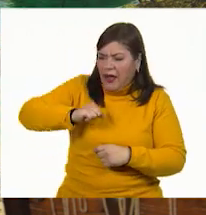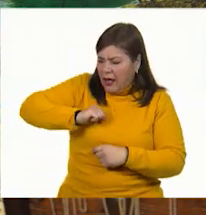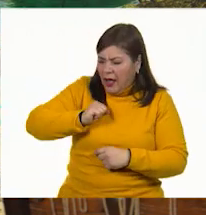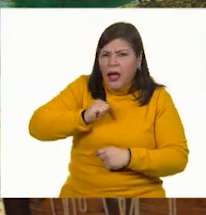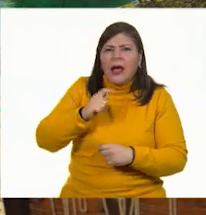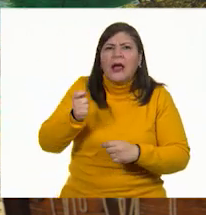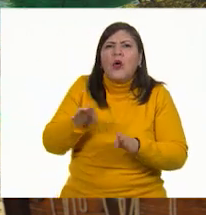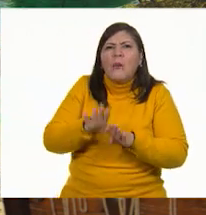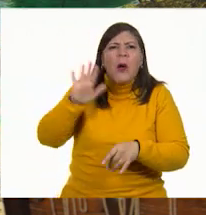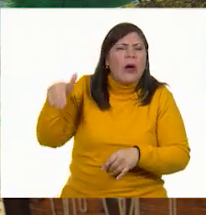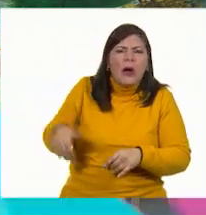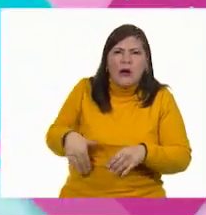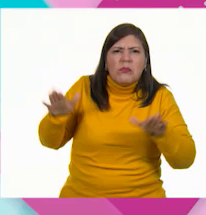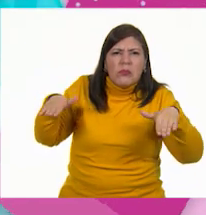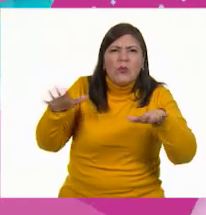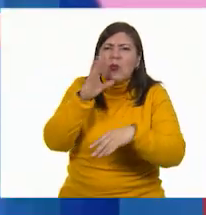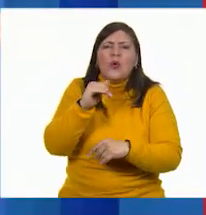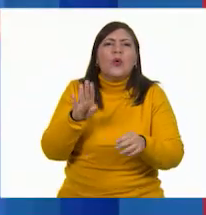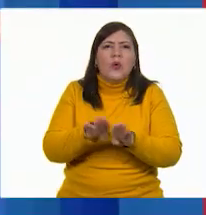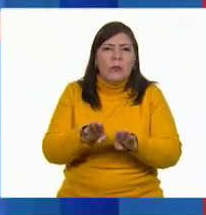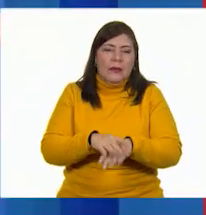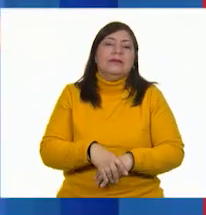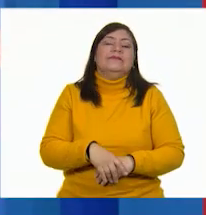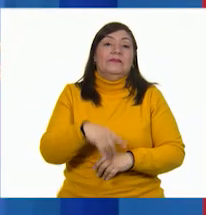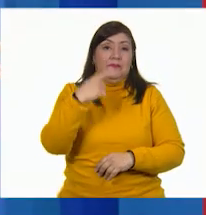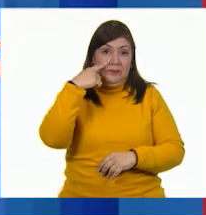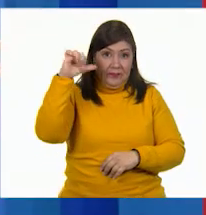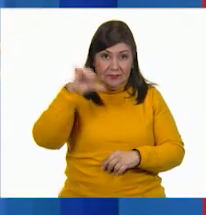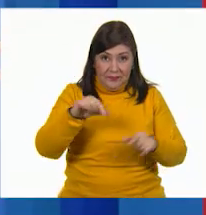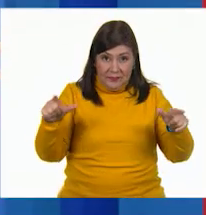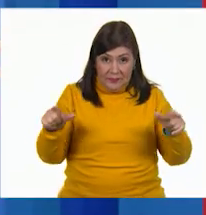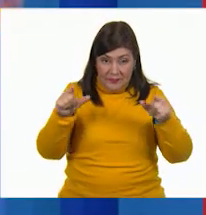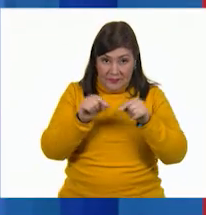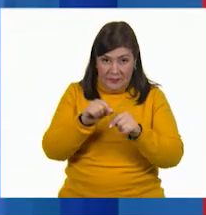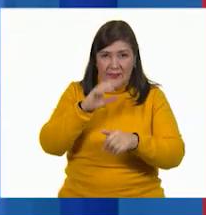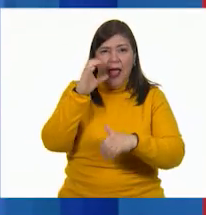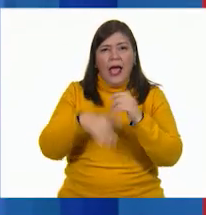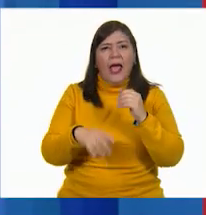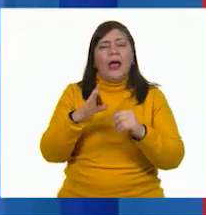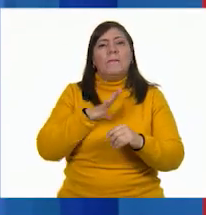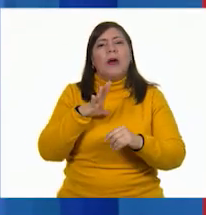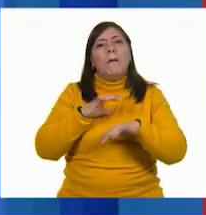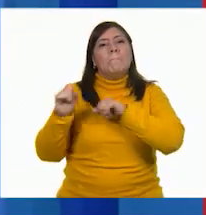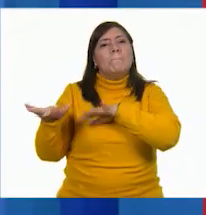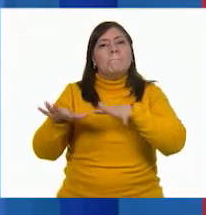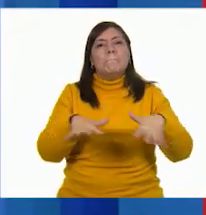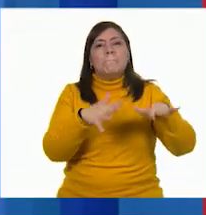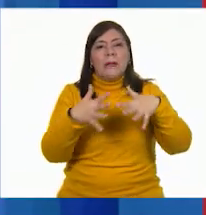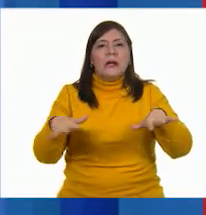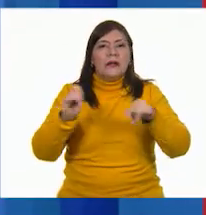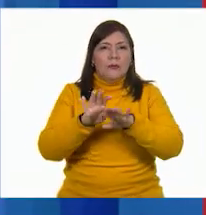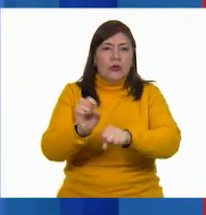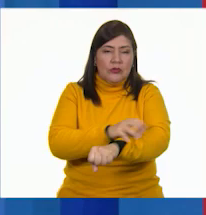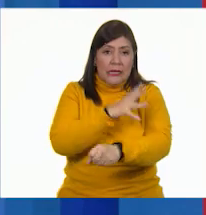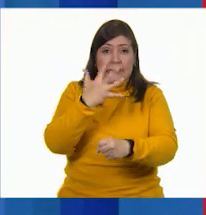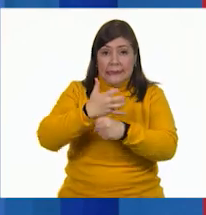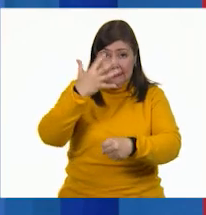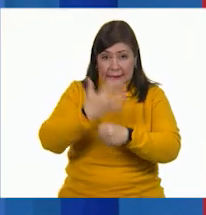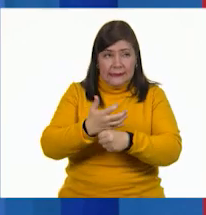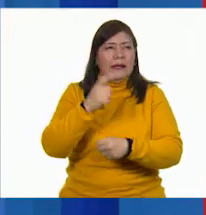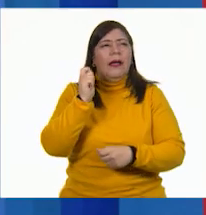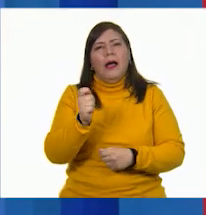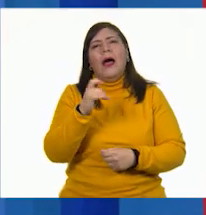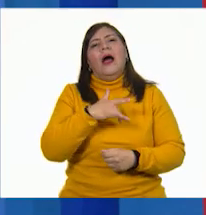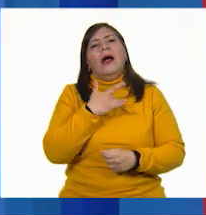la traías lastimada y no podías volar bien. Por hoy hemos terminado con Mar de Emociones, quinto grado de primaria. Espero lo hayan